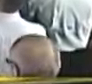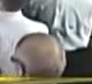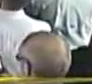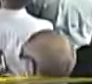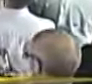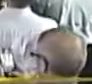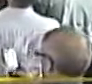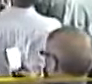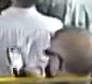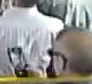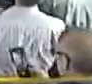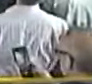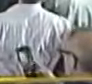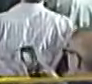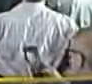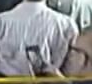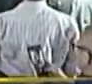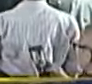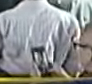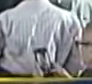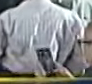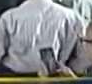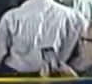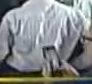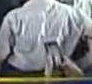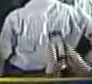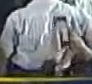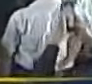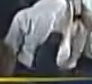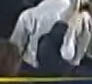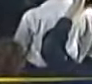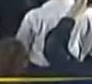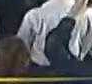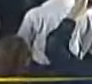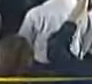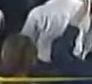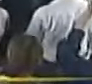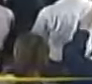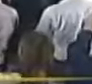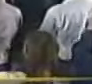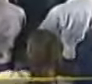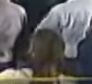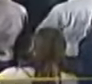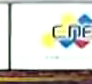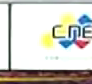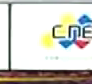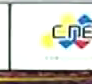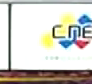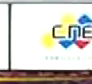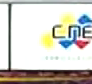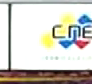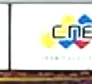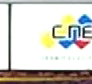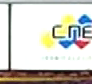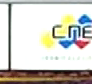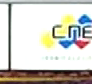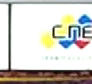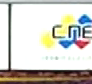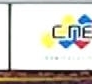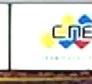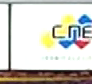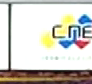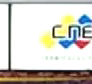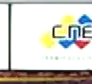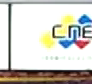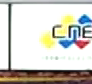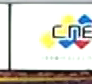Bueno, ya como podemos apreciar en este momento, el presidente de la República saluda a los rectores del Consejo Nacional Electoral, saluda a Carlos Quintero, también